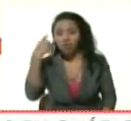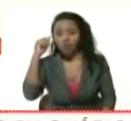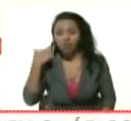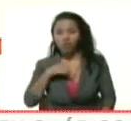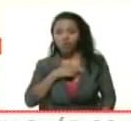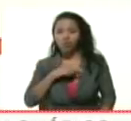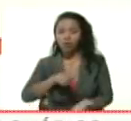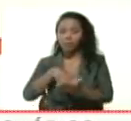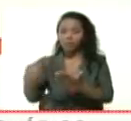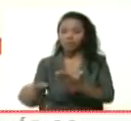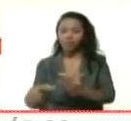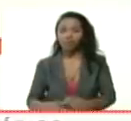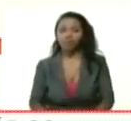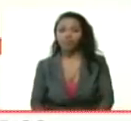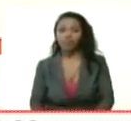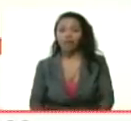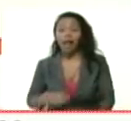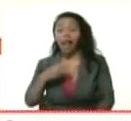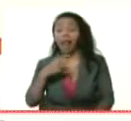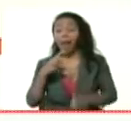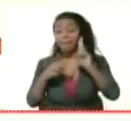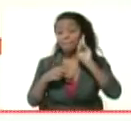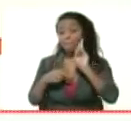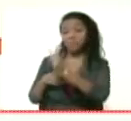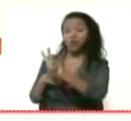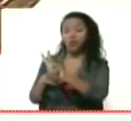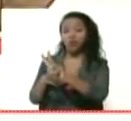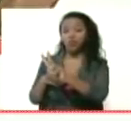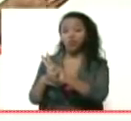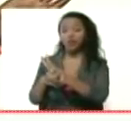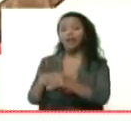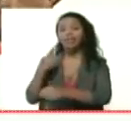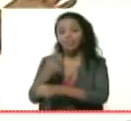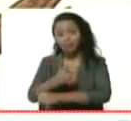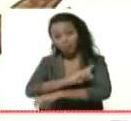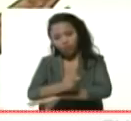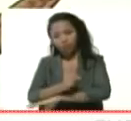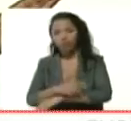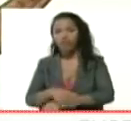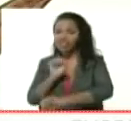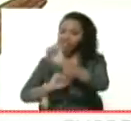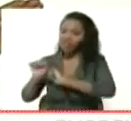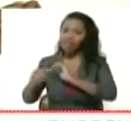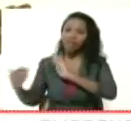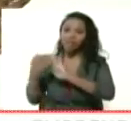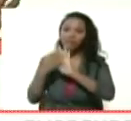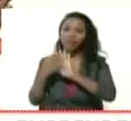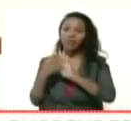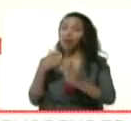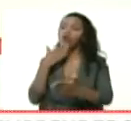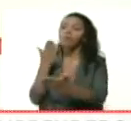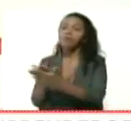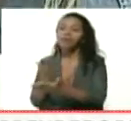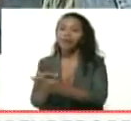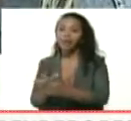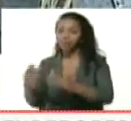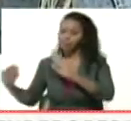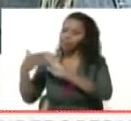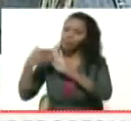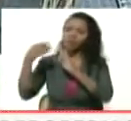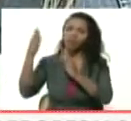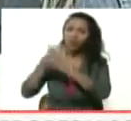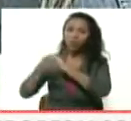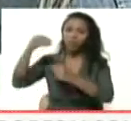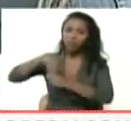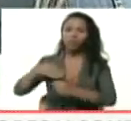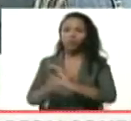caiga, con la misión muy clara que deben cumplir, defender la patria, de atacantes y de los que piden ataque. Así que el que